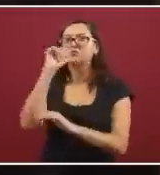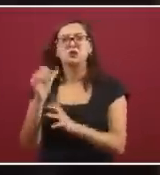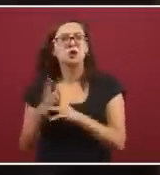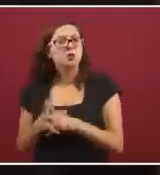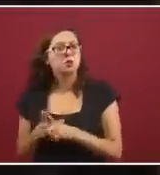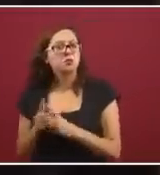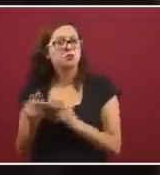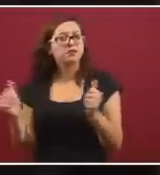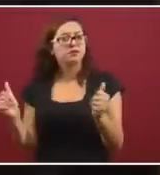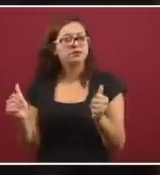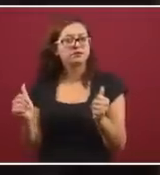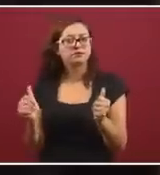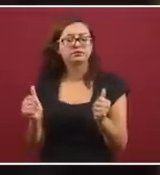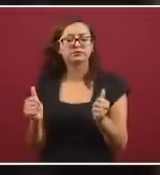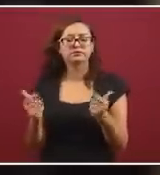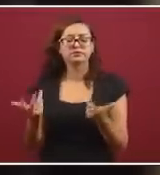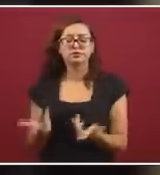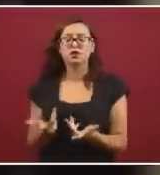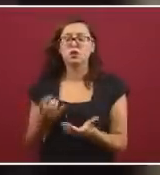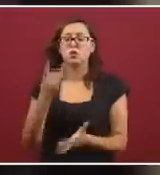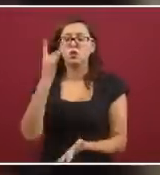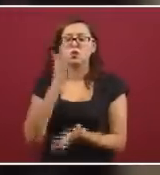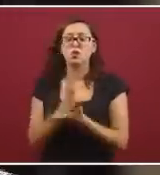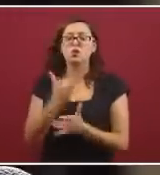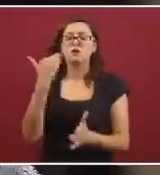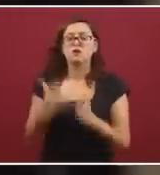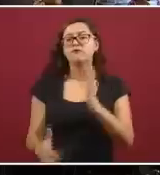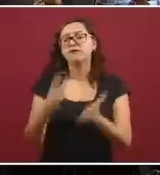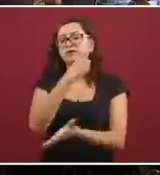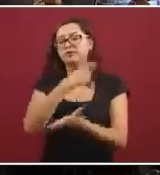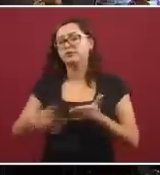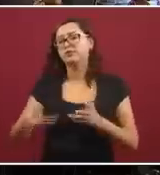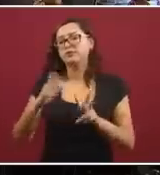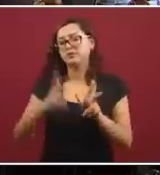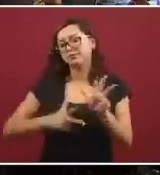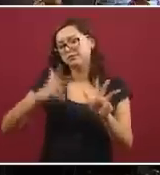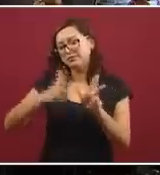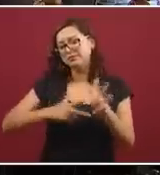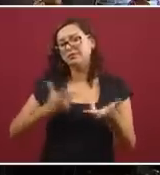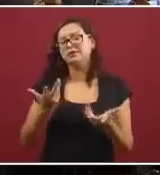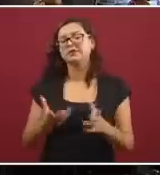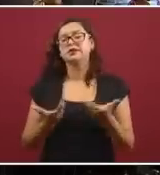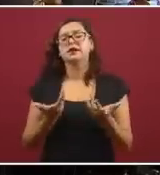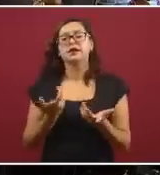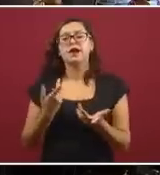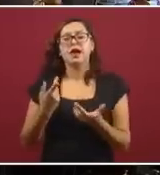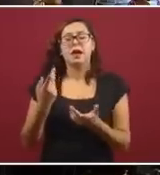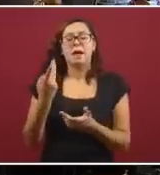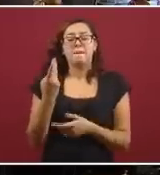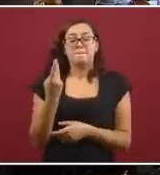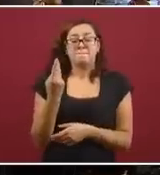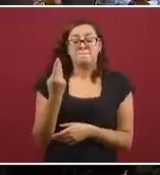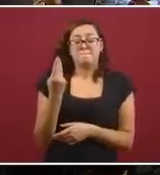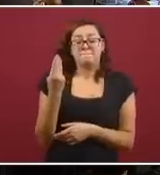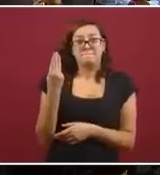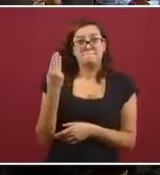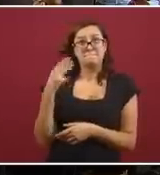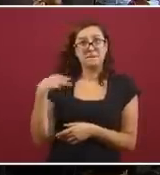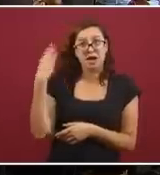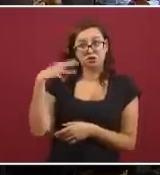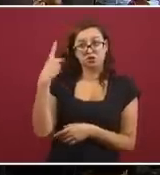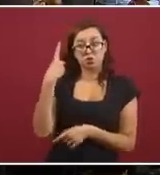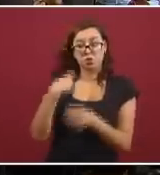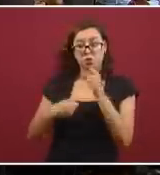dicen que solamente faltan los vagones en marzo del año pasado el gobierno federal asignó 600